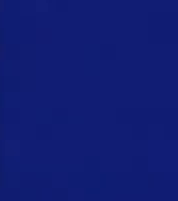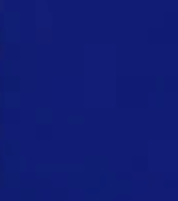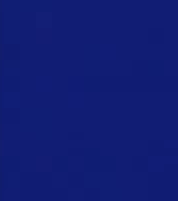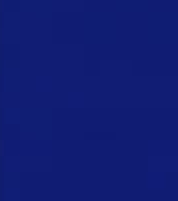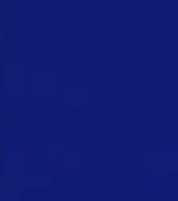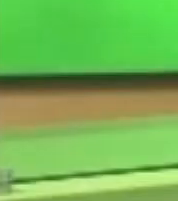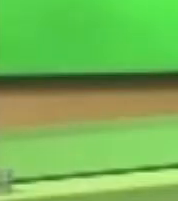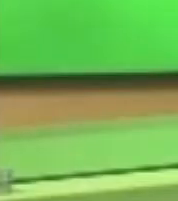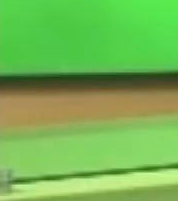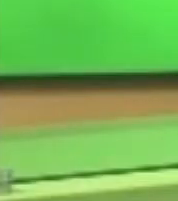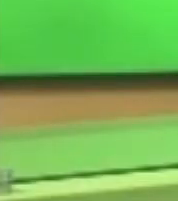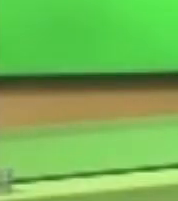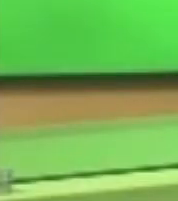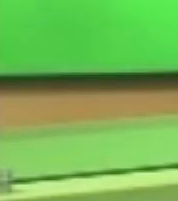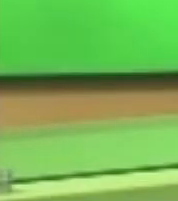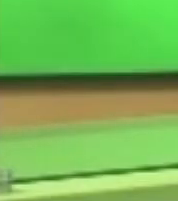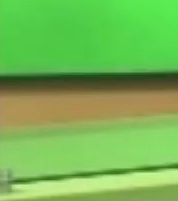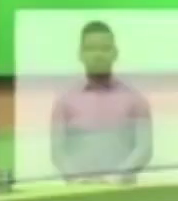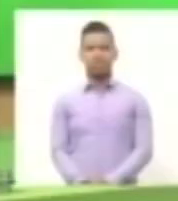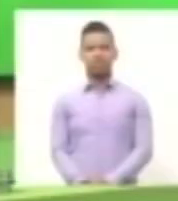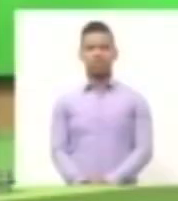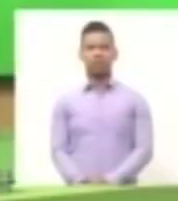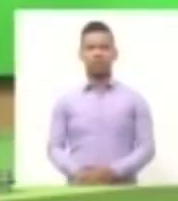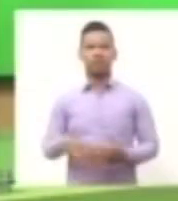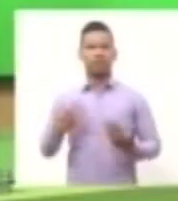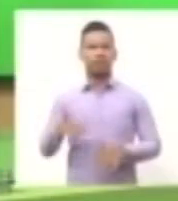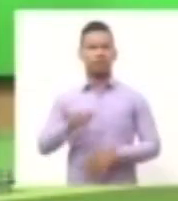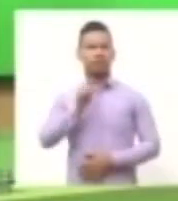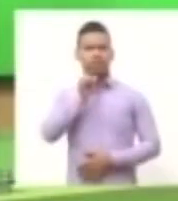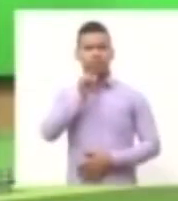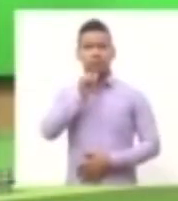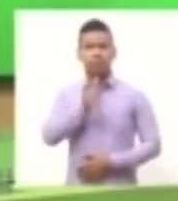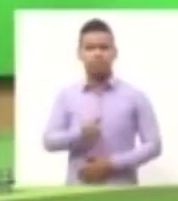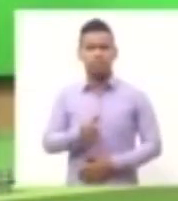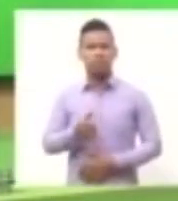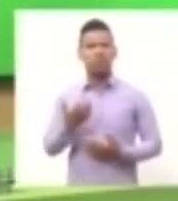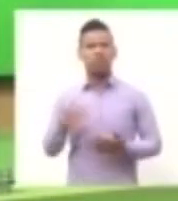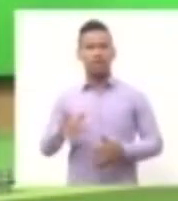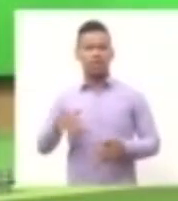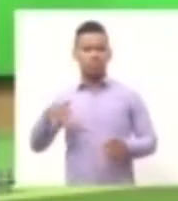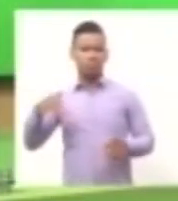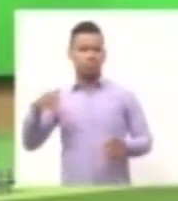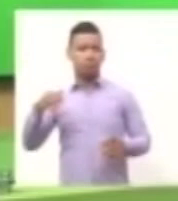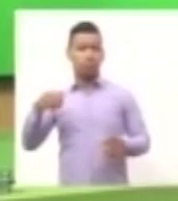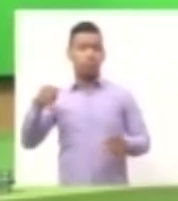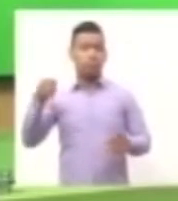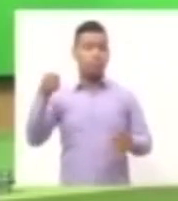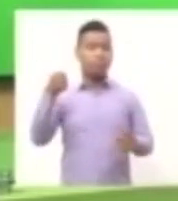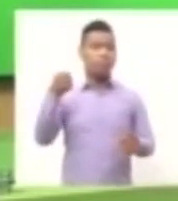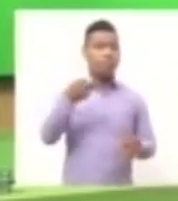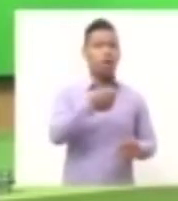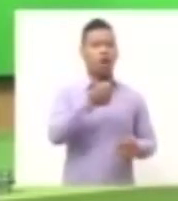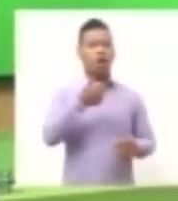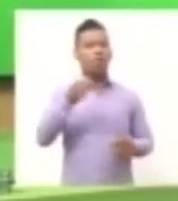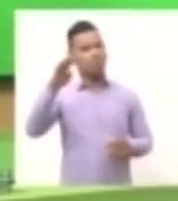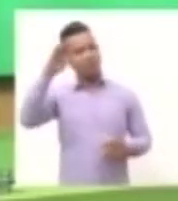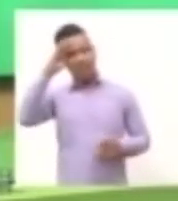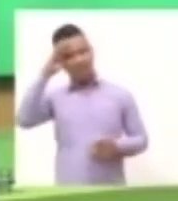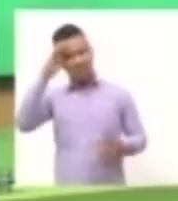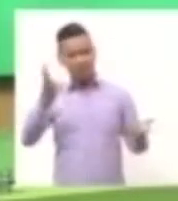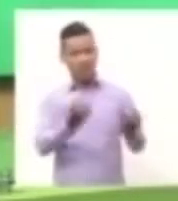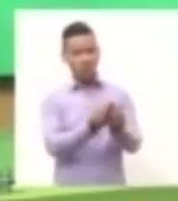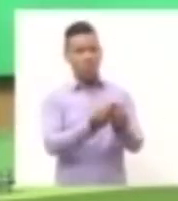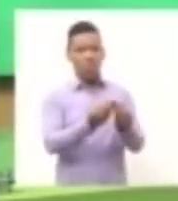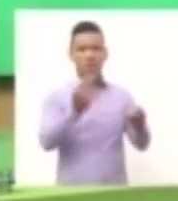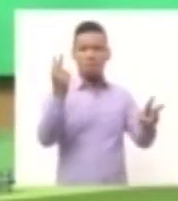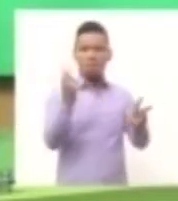314-782-0938. Un nuevo duro golpe dio la policía a la estructura del Clan del Golfo luego de capturar a dos de sus integrantes que habrían participado en el